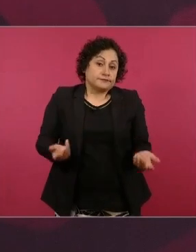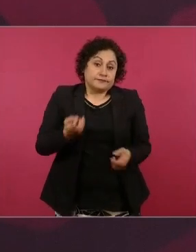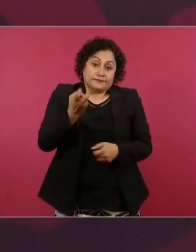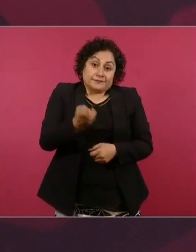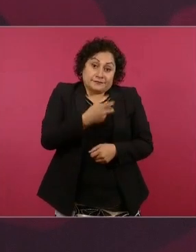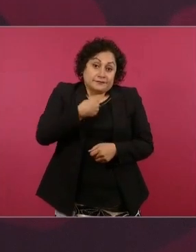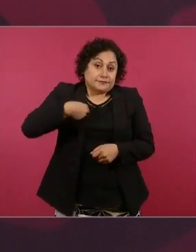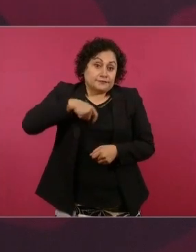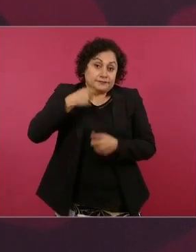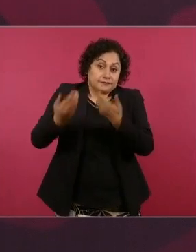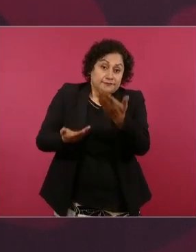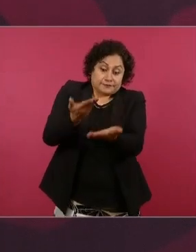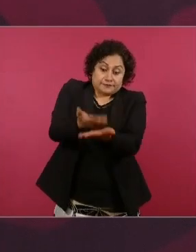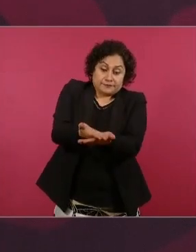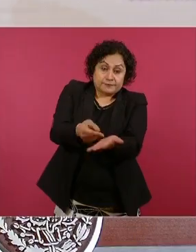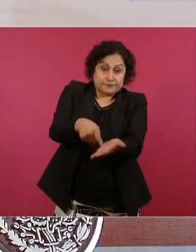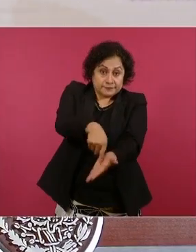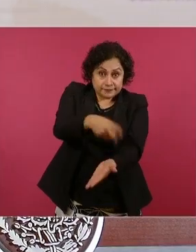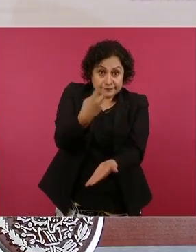trata.